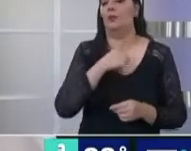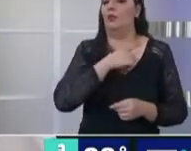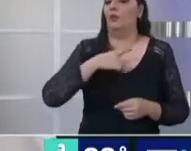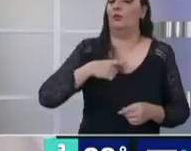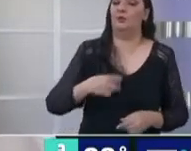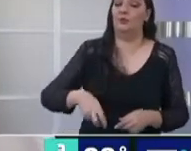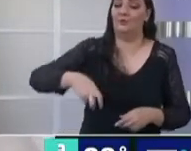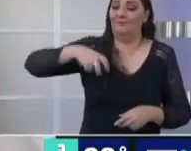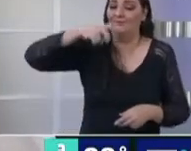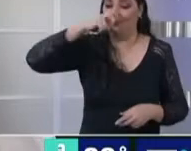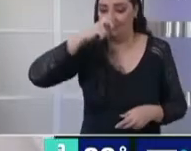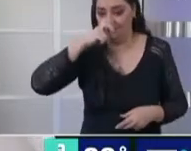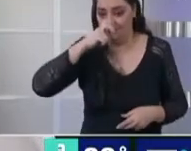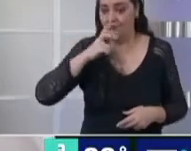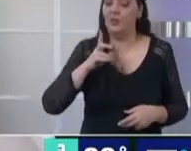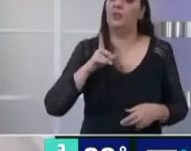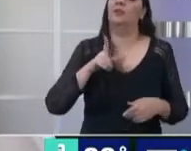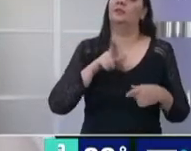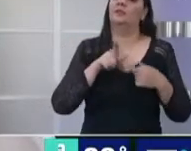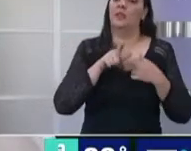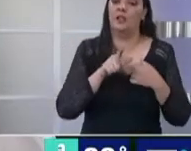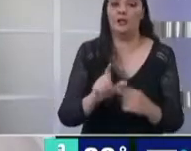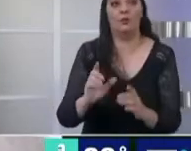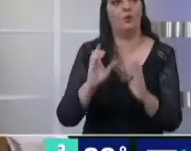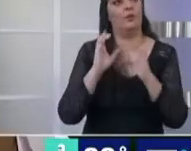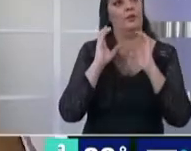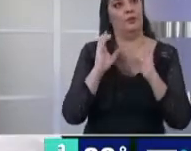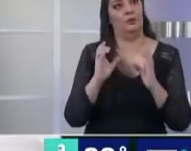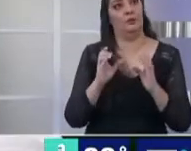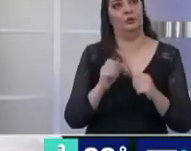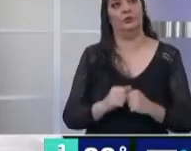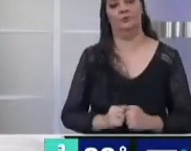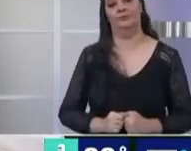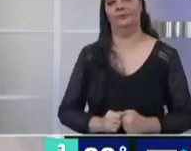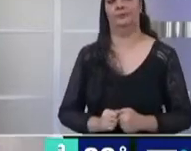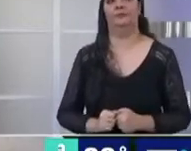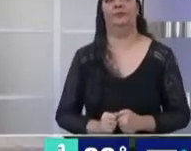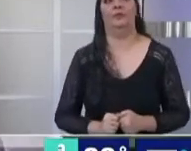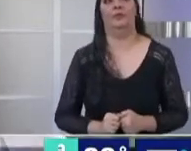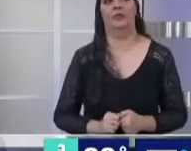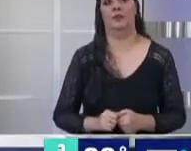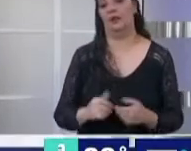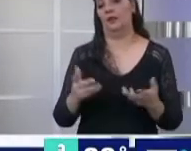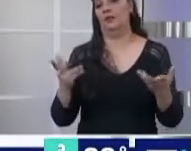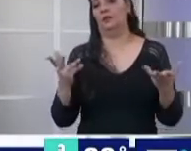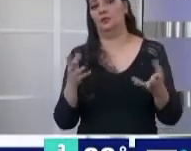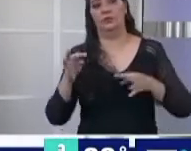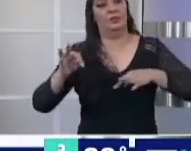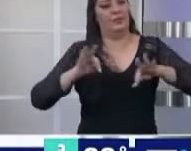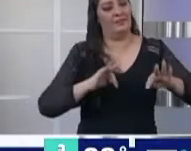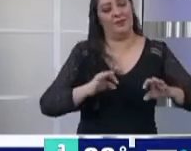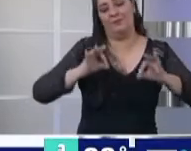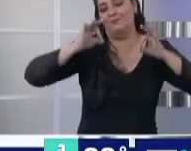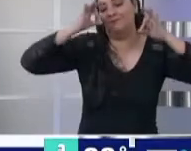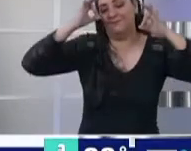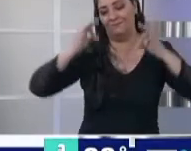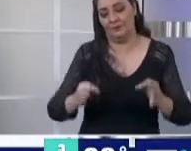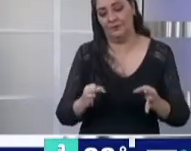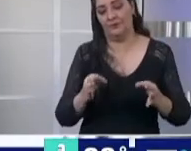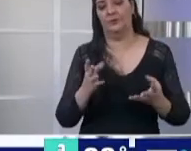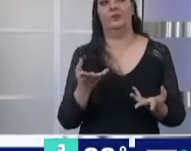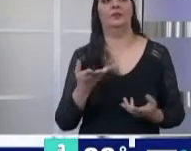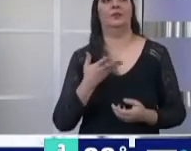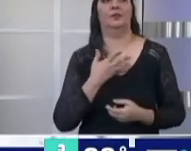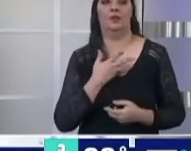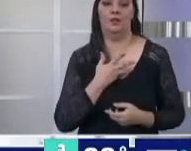marcha, vamos a salir adelante, estoy convencido. Han hecho un excelente trabajo. Tenemos